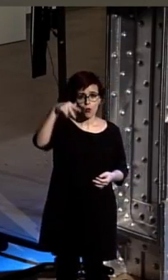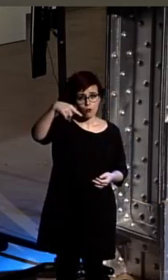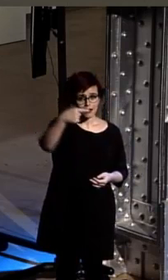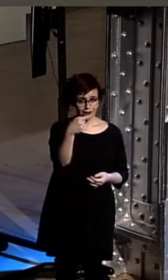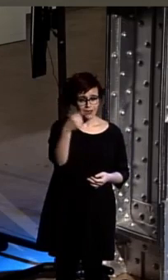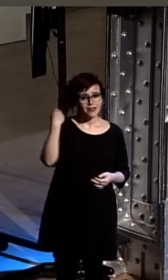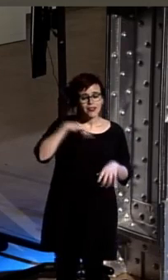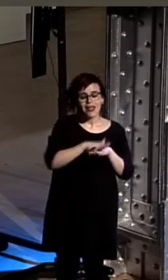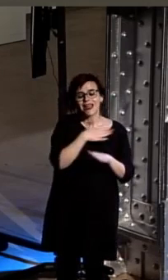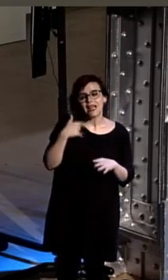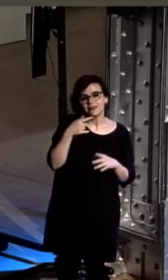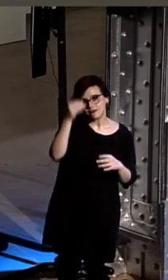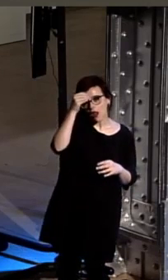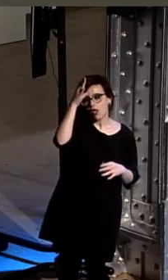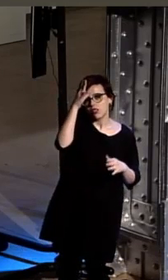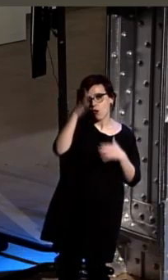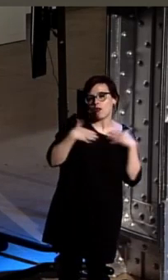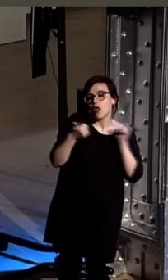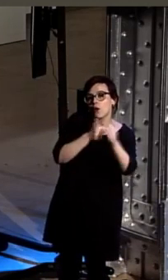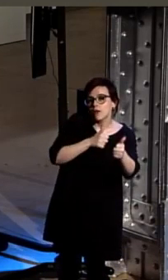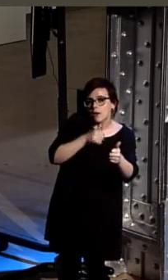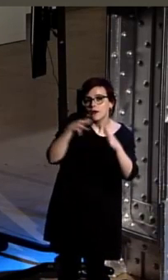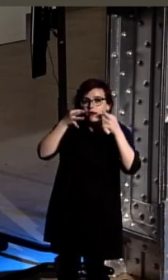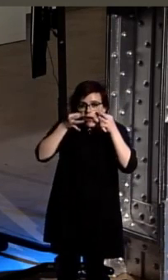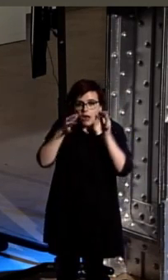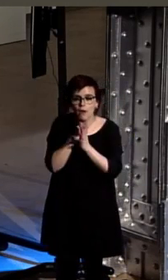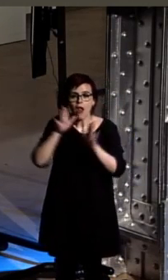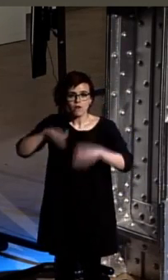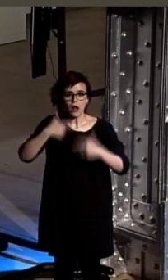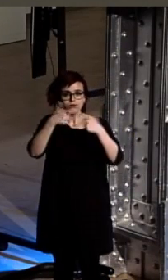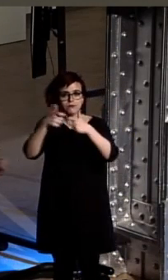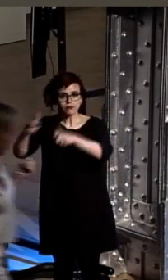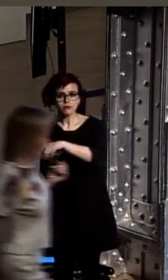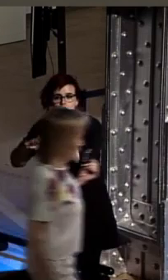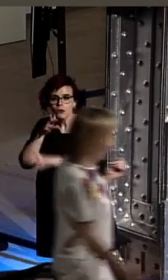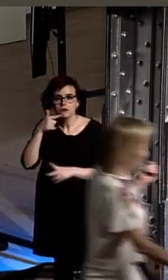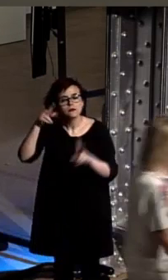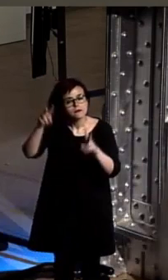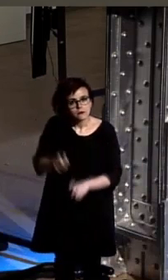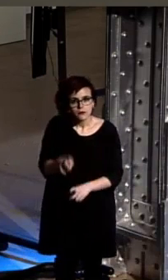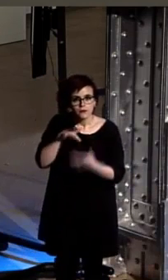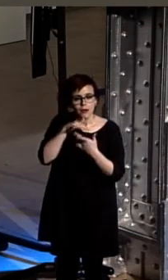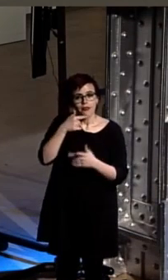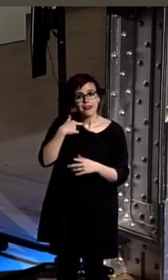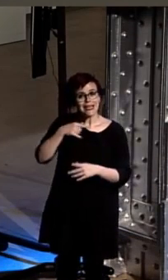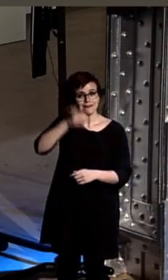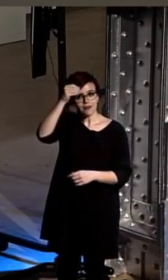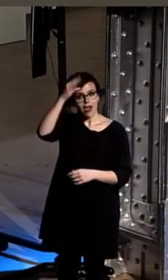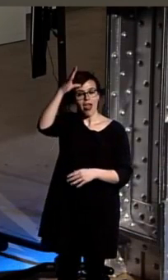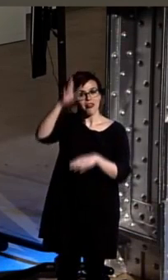cualquier inteligencia, sino la inteligencia humana, pero la inteligencia artificial ha sido mucho más categórica en generar formas de inteligencia